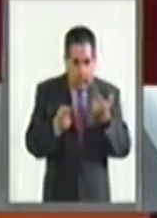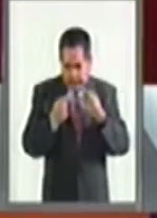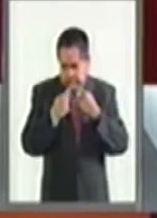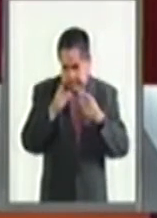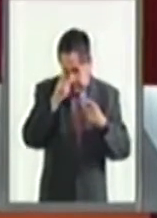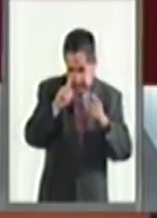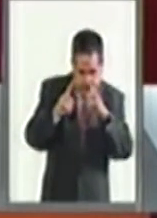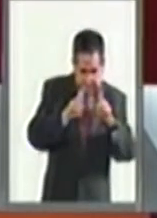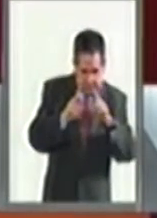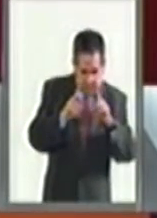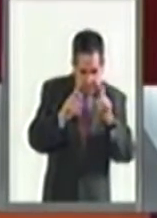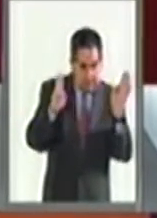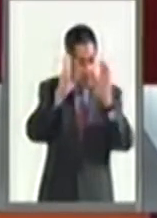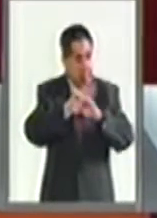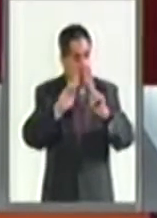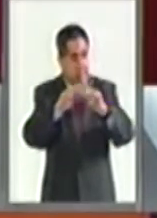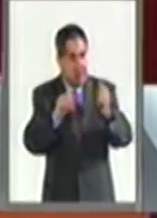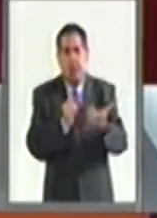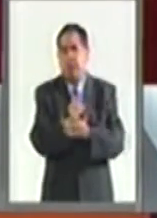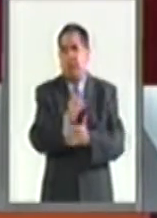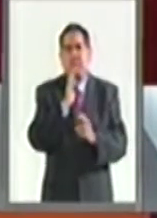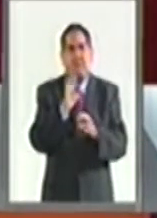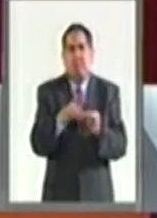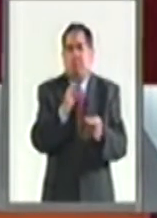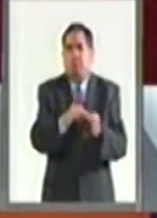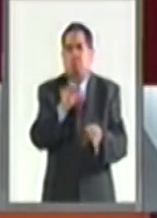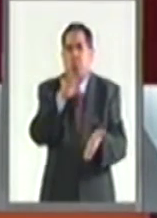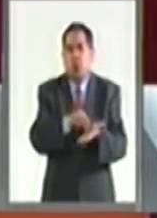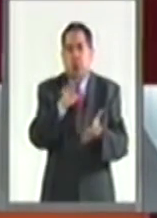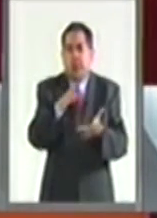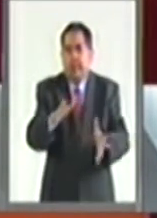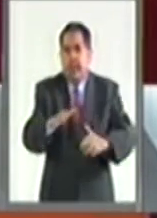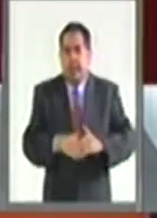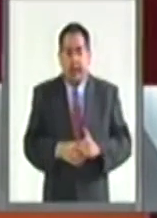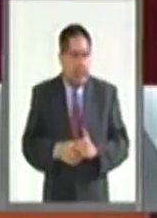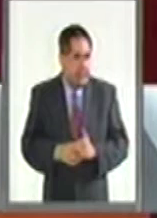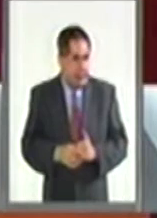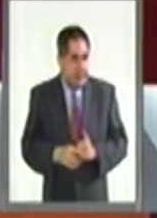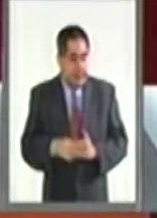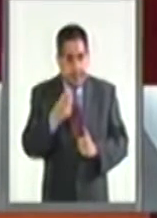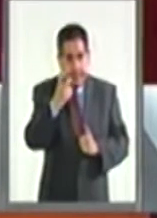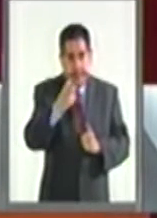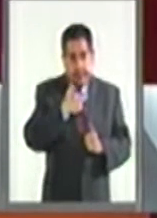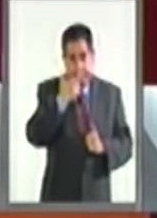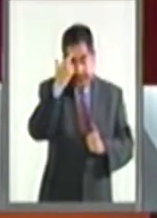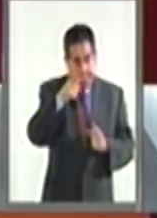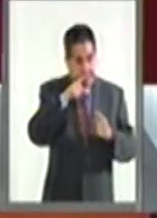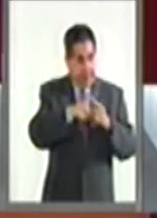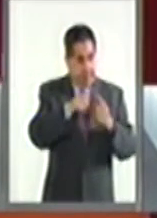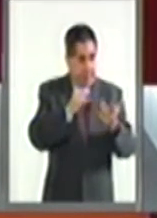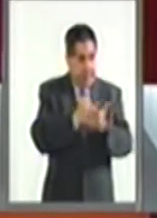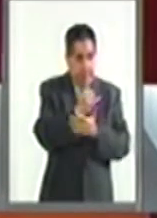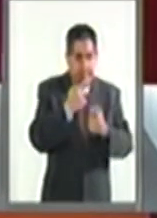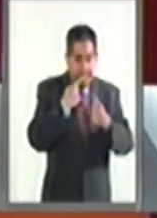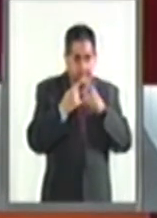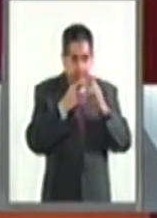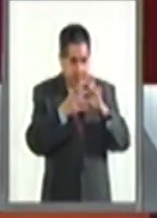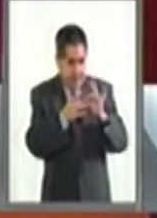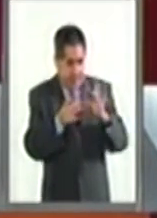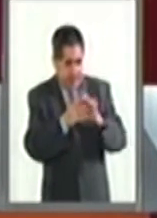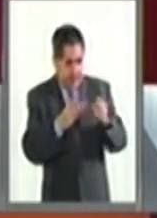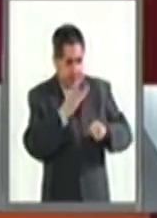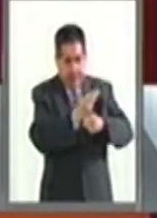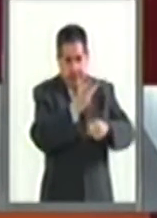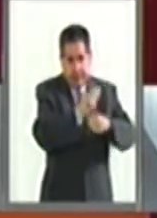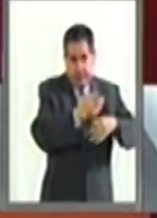partes para iniciarse y terminarse. Por tales razones, legislar para mejorar las deficiencias del sistema